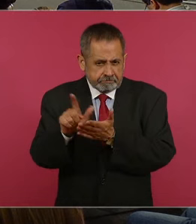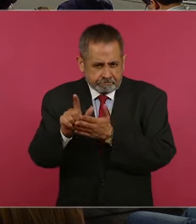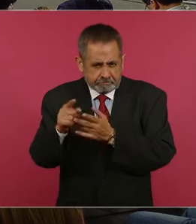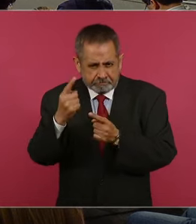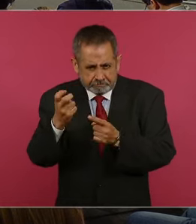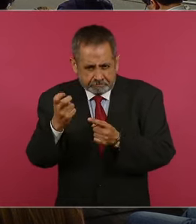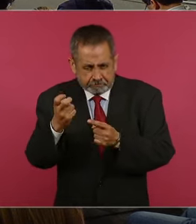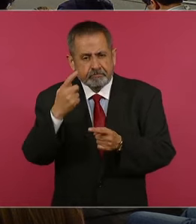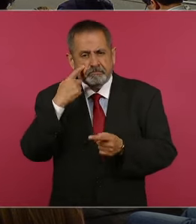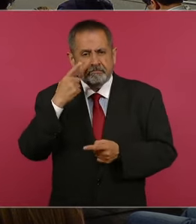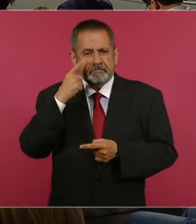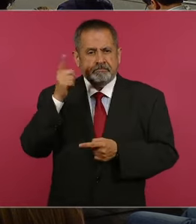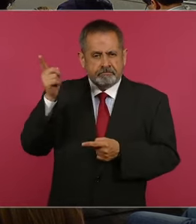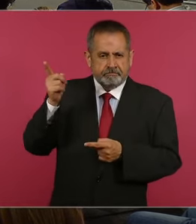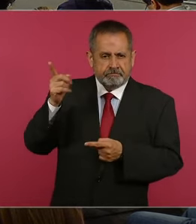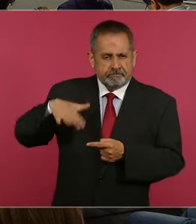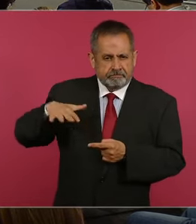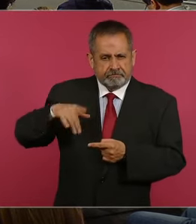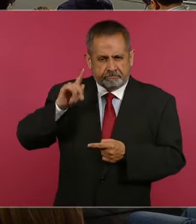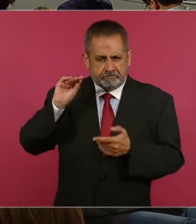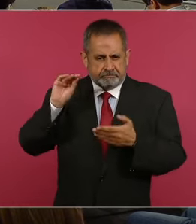es